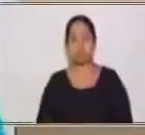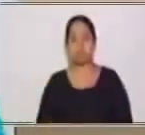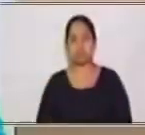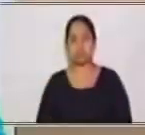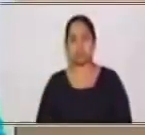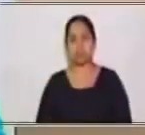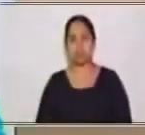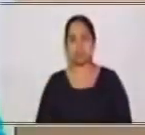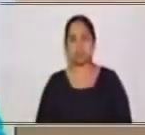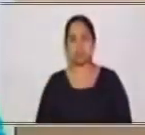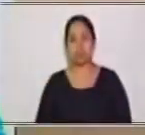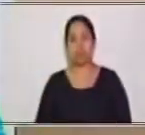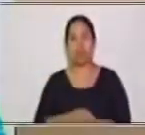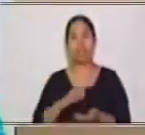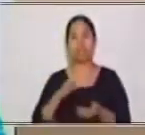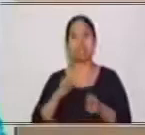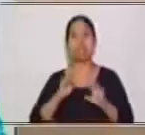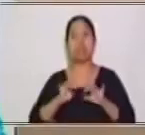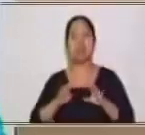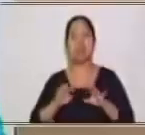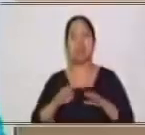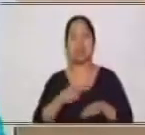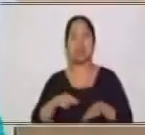Secretaría Nacional de Ciencia y Tecnología.